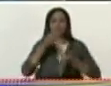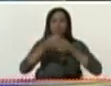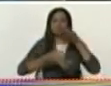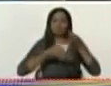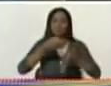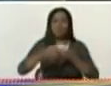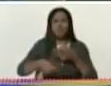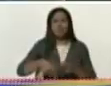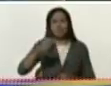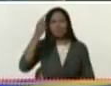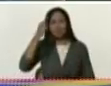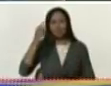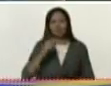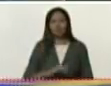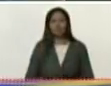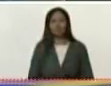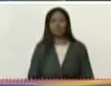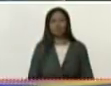el día de hoy.